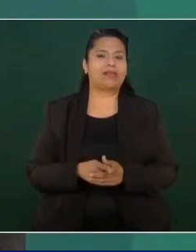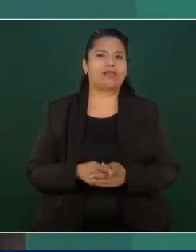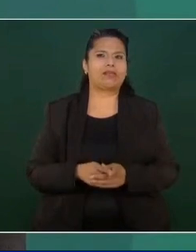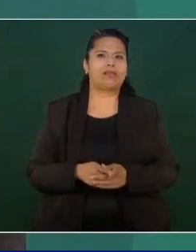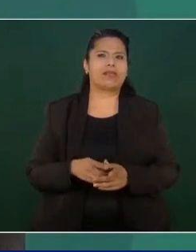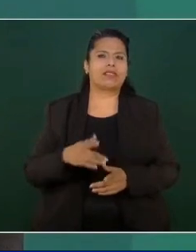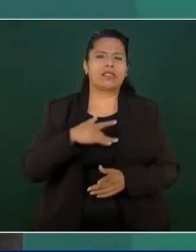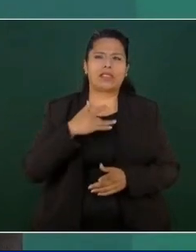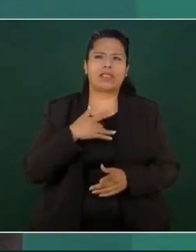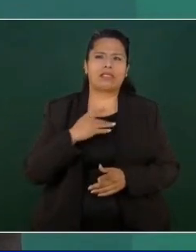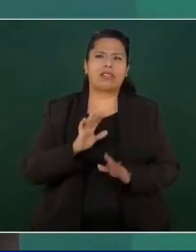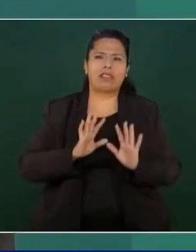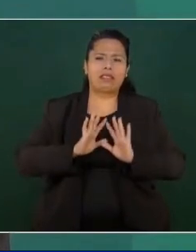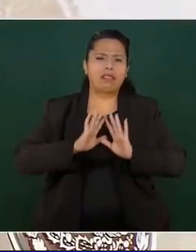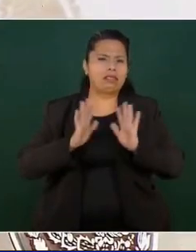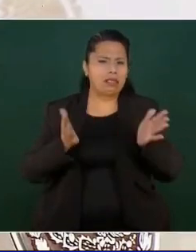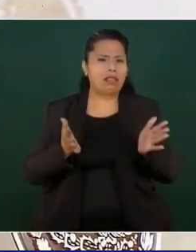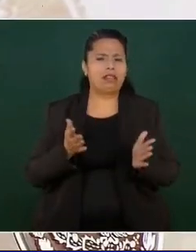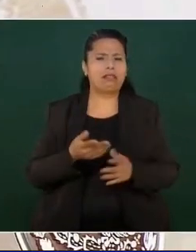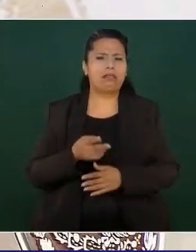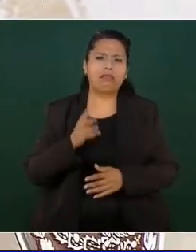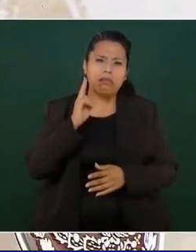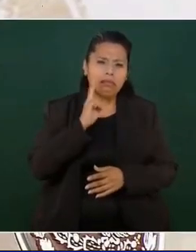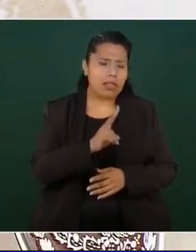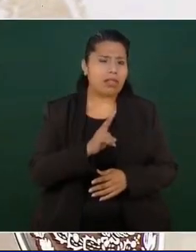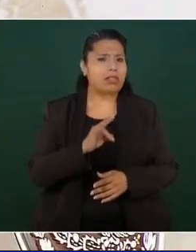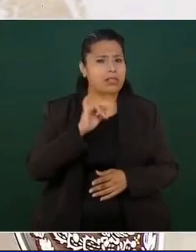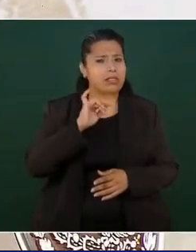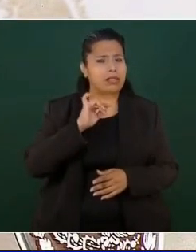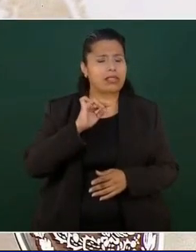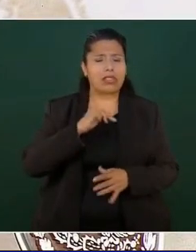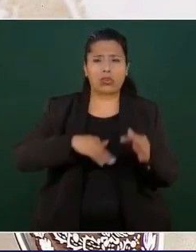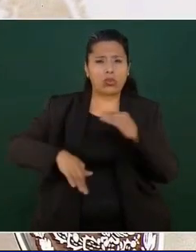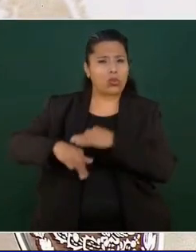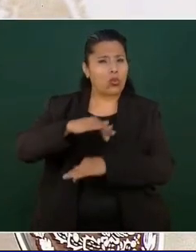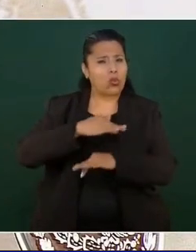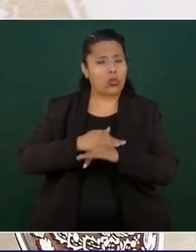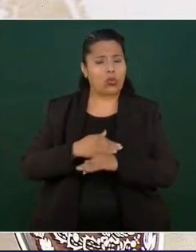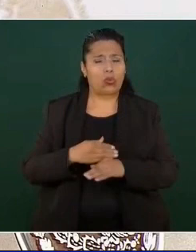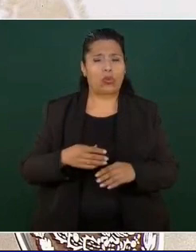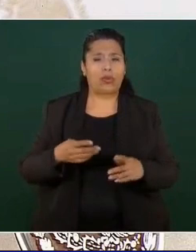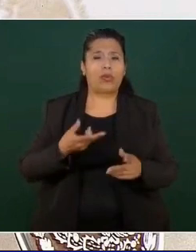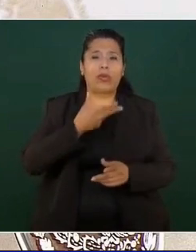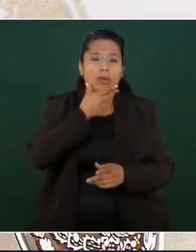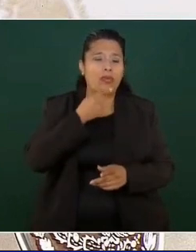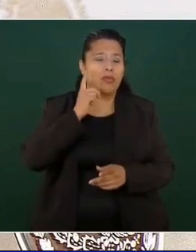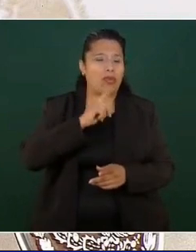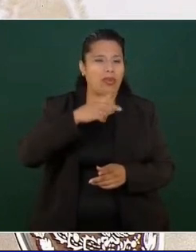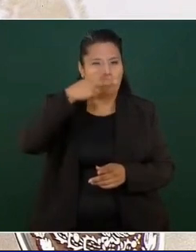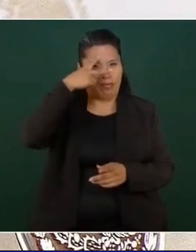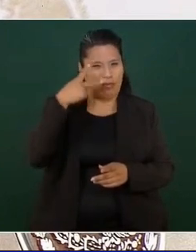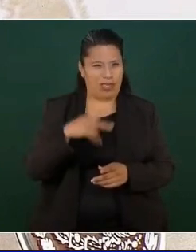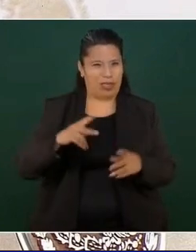muy fraterna, muy solidaria, los mexicanos han demostrado